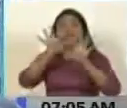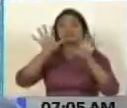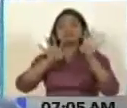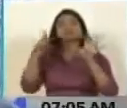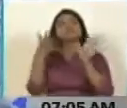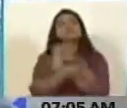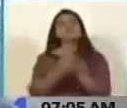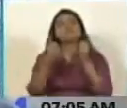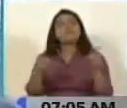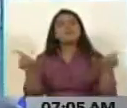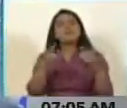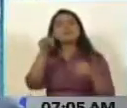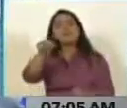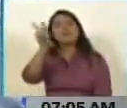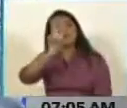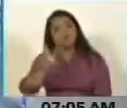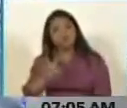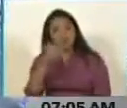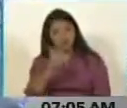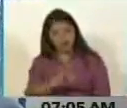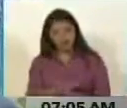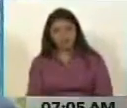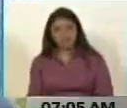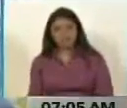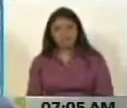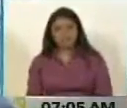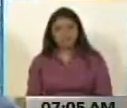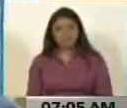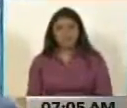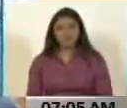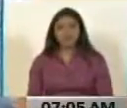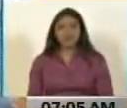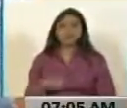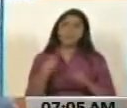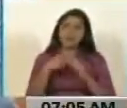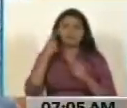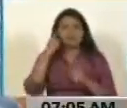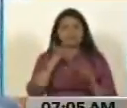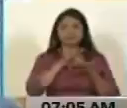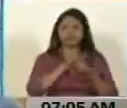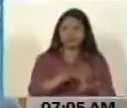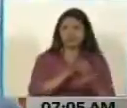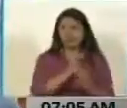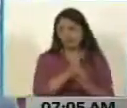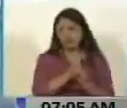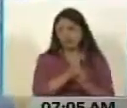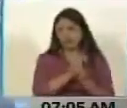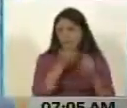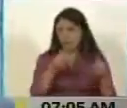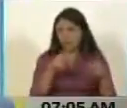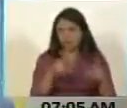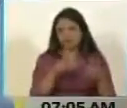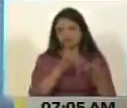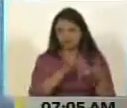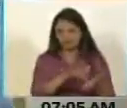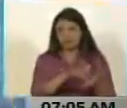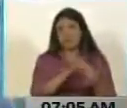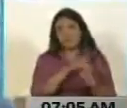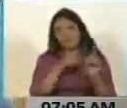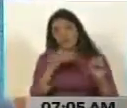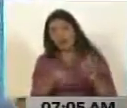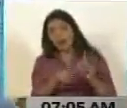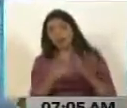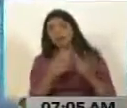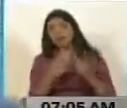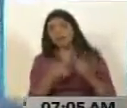qué festivales se hacen en el país. También está el sector disco, el vinilo, el disco digital, el disco en físico, el CD. Tenemos el espacio